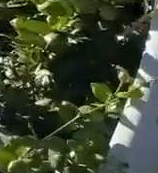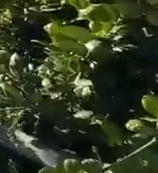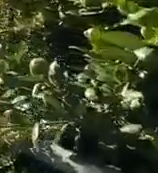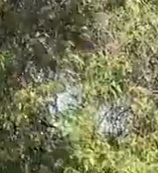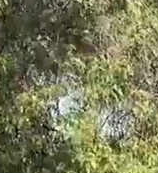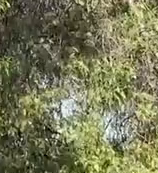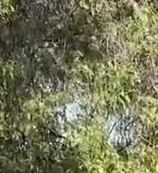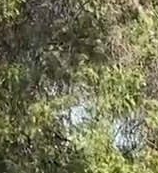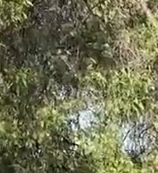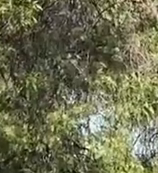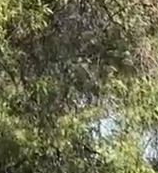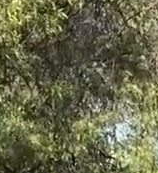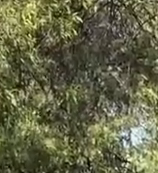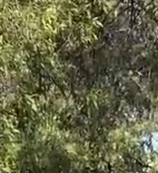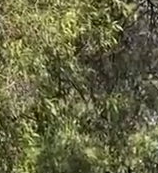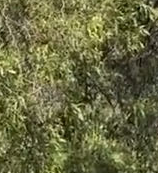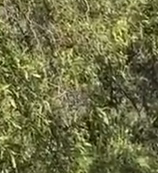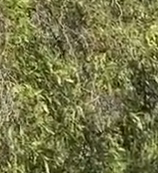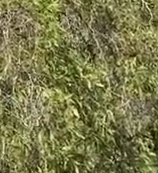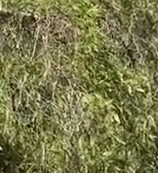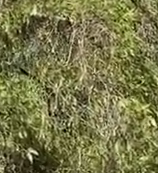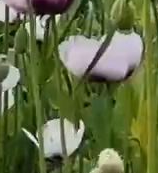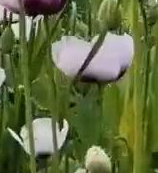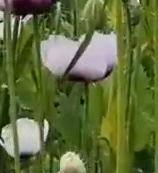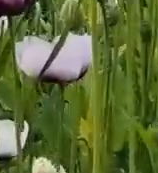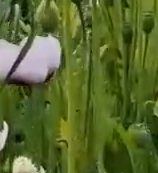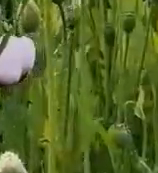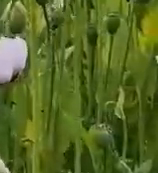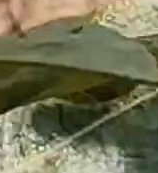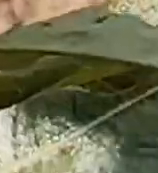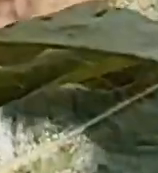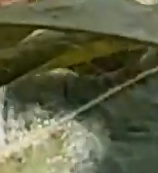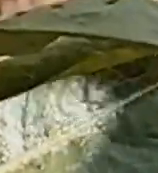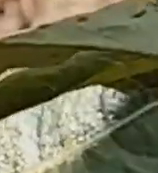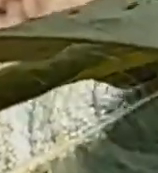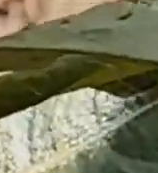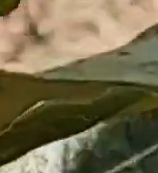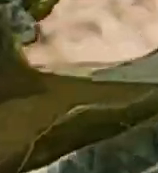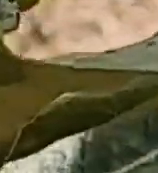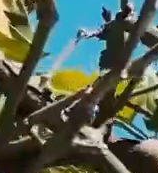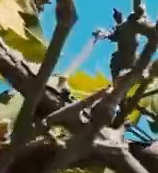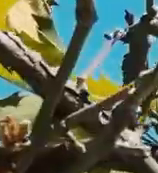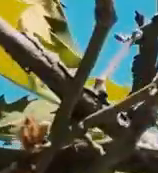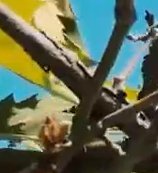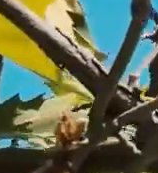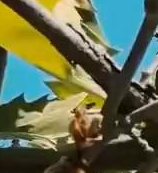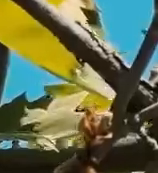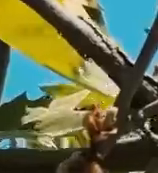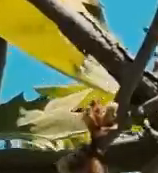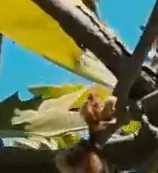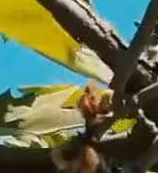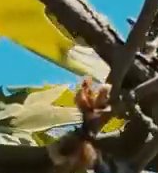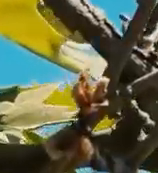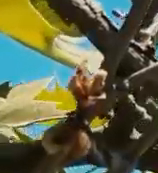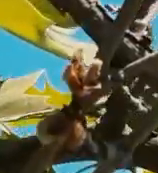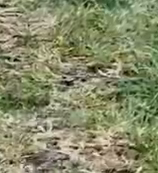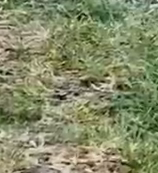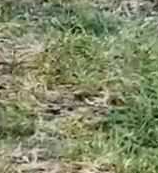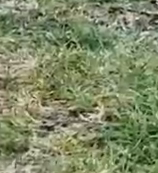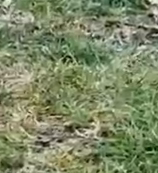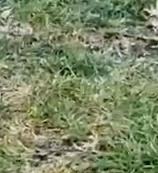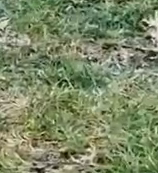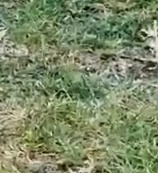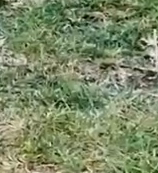climática de debemos desafiar la forma en que nos hemos relacionado con la naturaleza reconociéndonos como parte de ella y